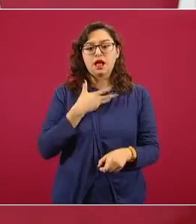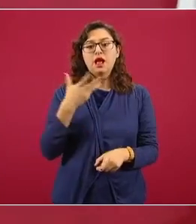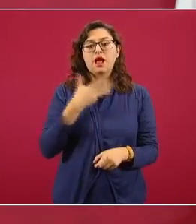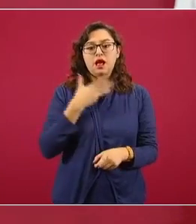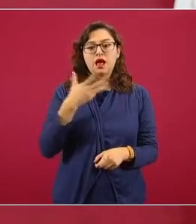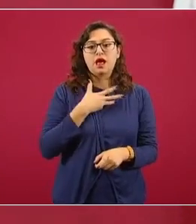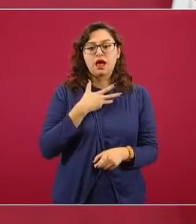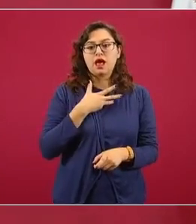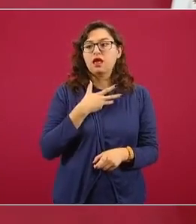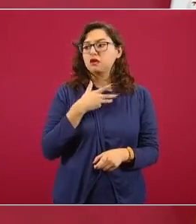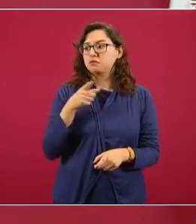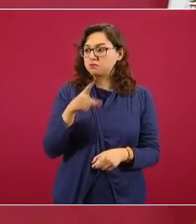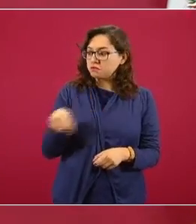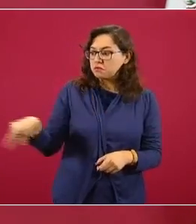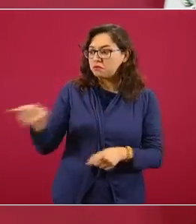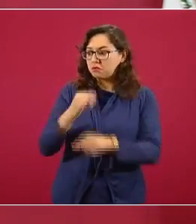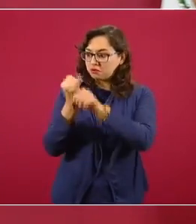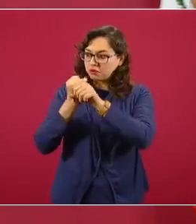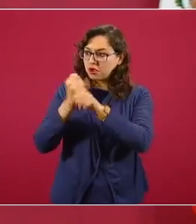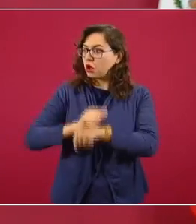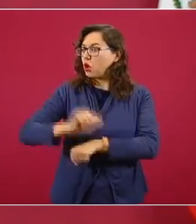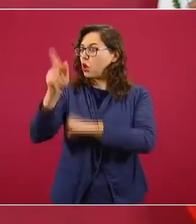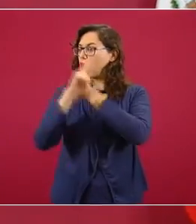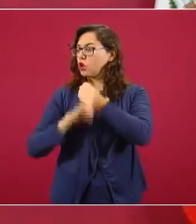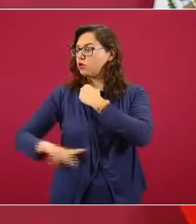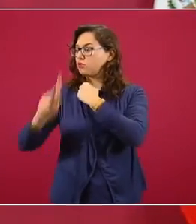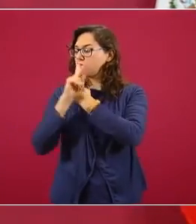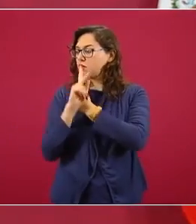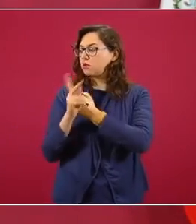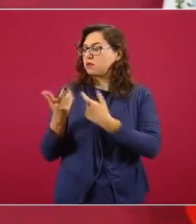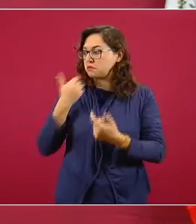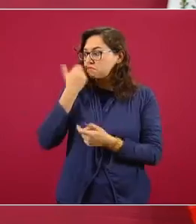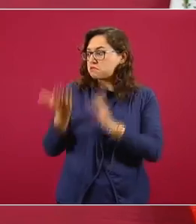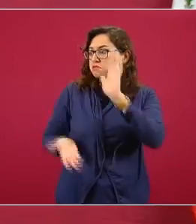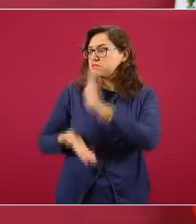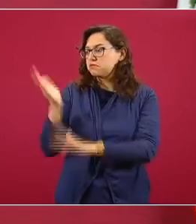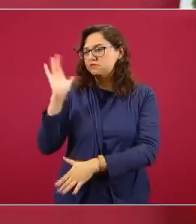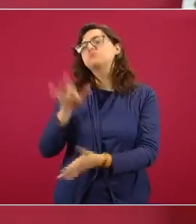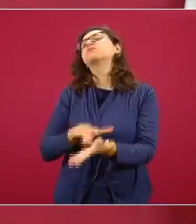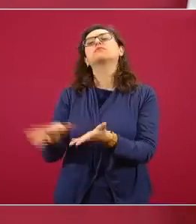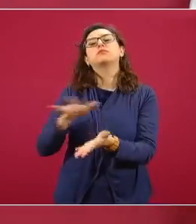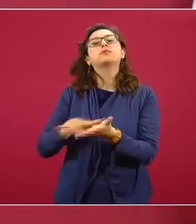para hacer investigación en el extranjero, tanto